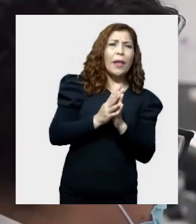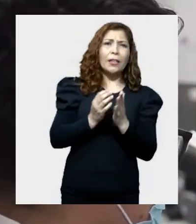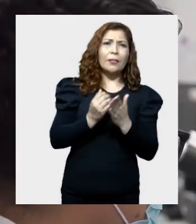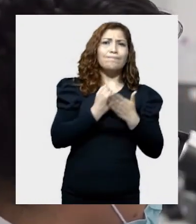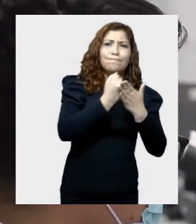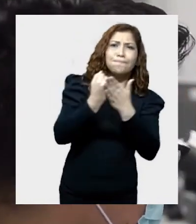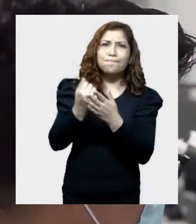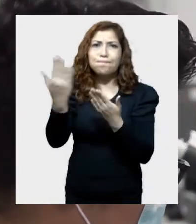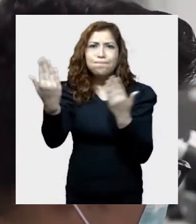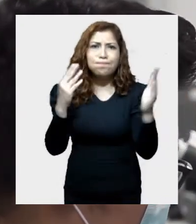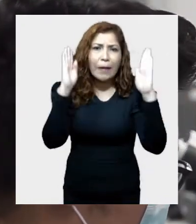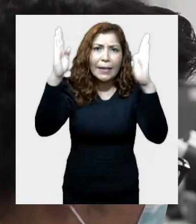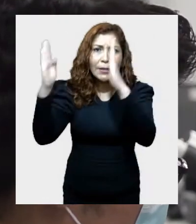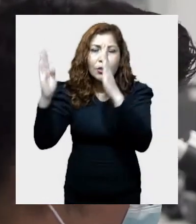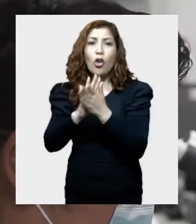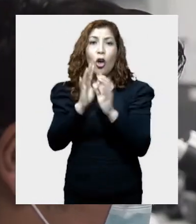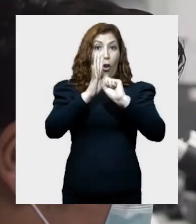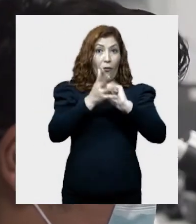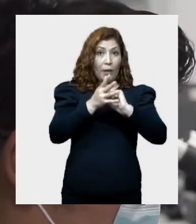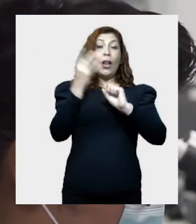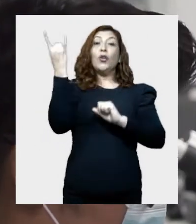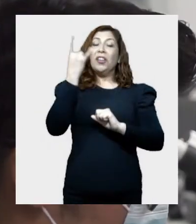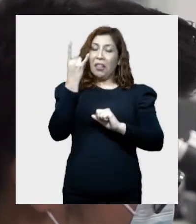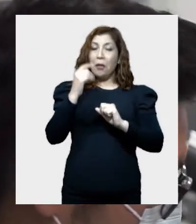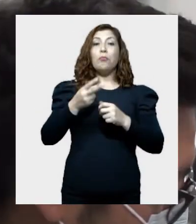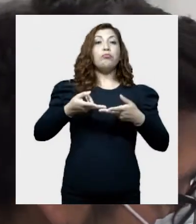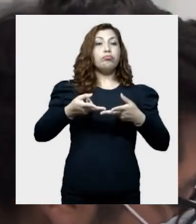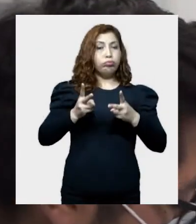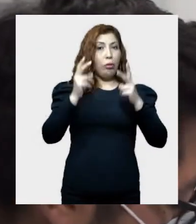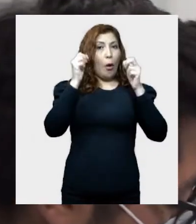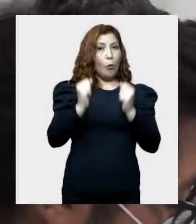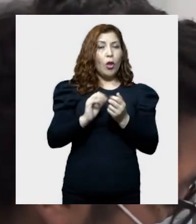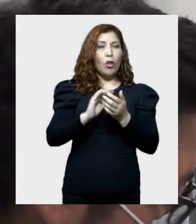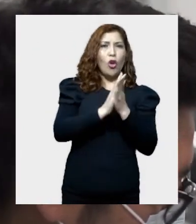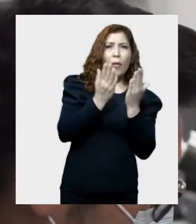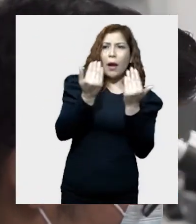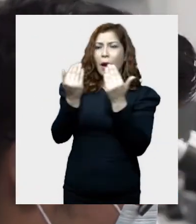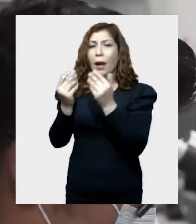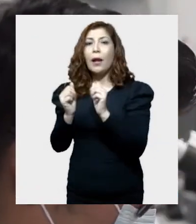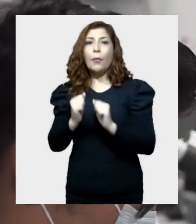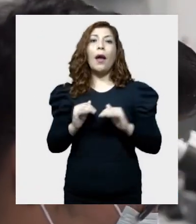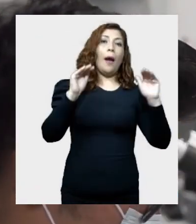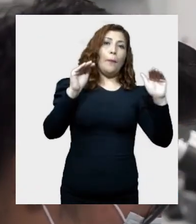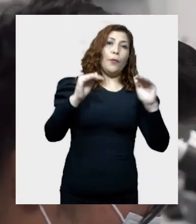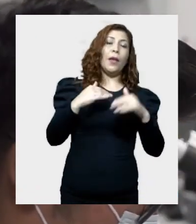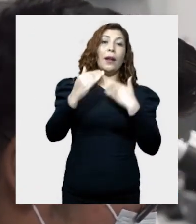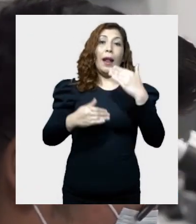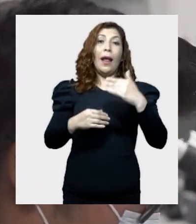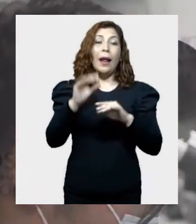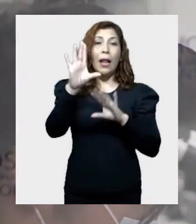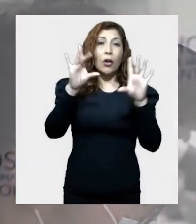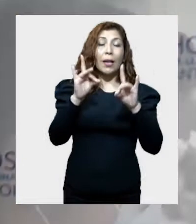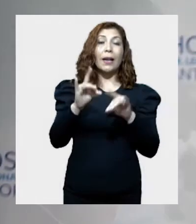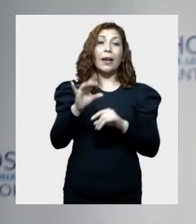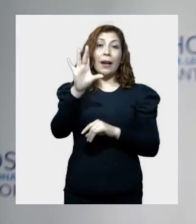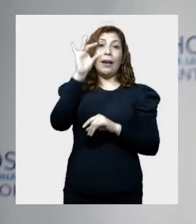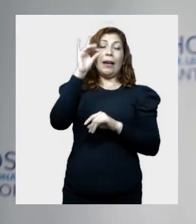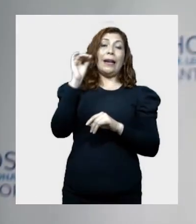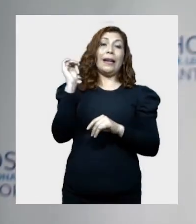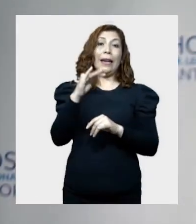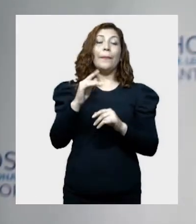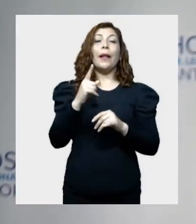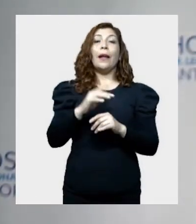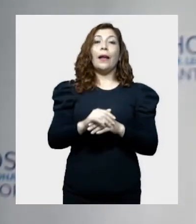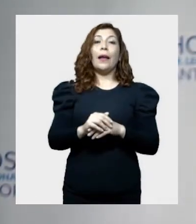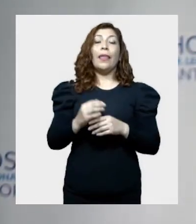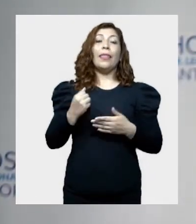prestaciones asociadas a COVID, la unidad dio respuesta a todos los requerimientos para seguir apoyando al diagnóstico clínico, gracias a la inyección